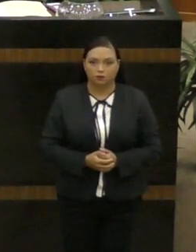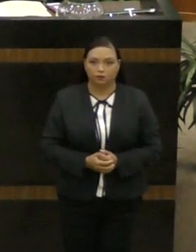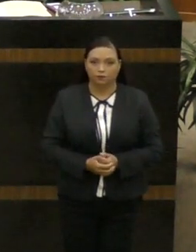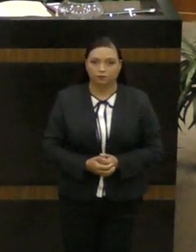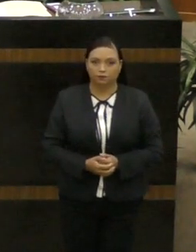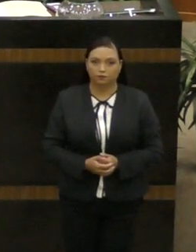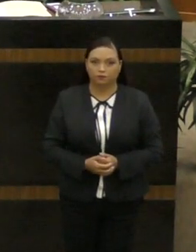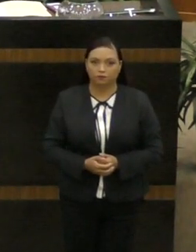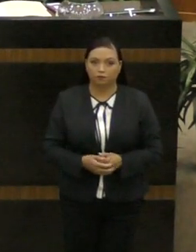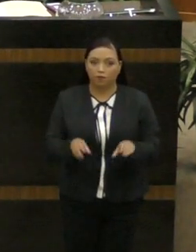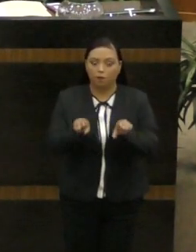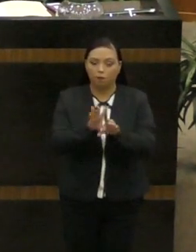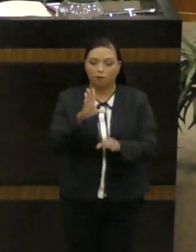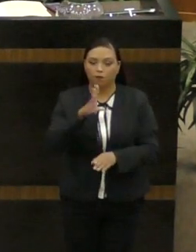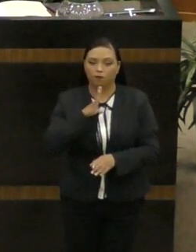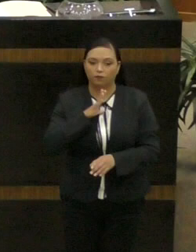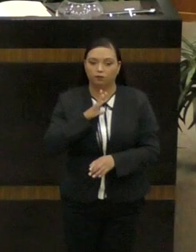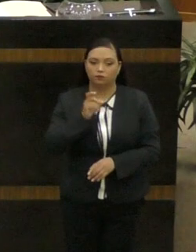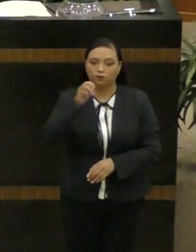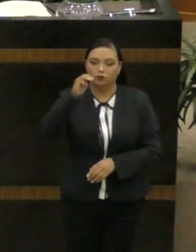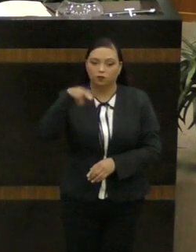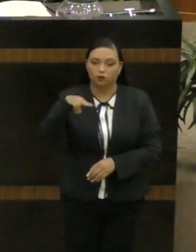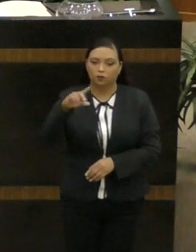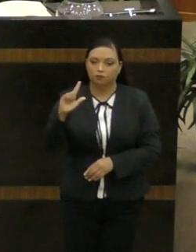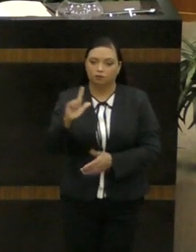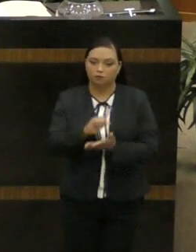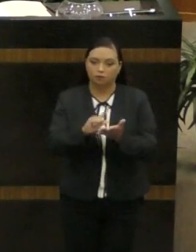existiendo el quórum requerido